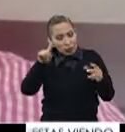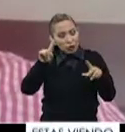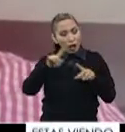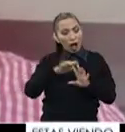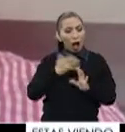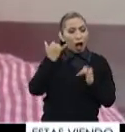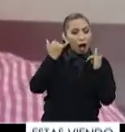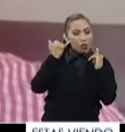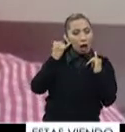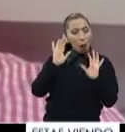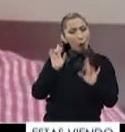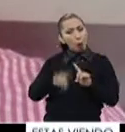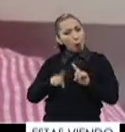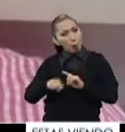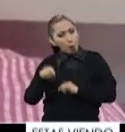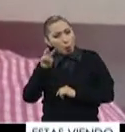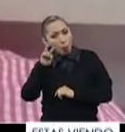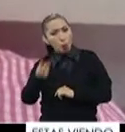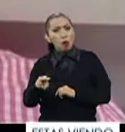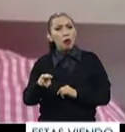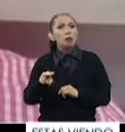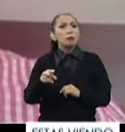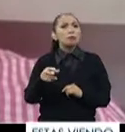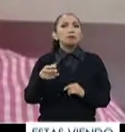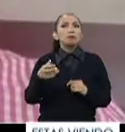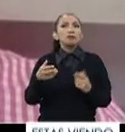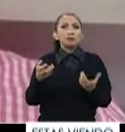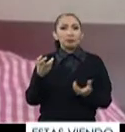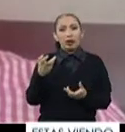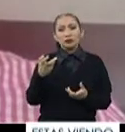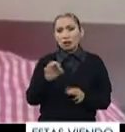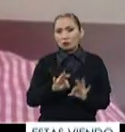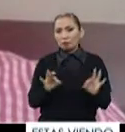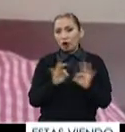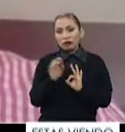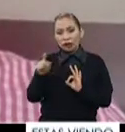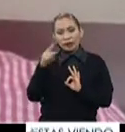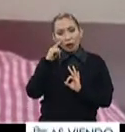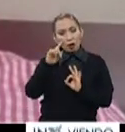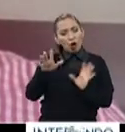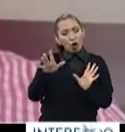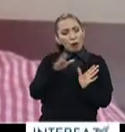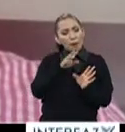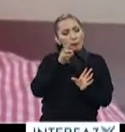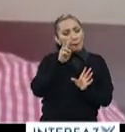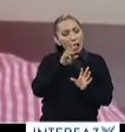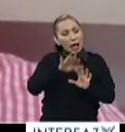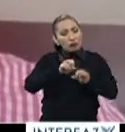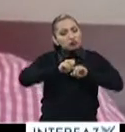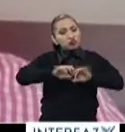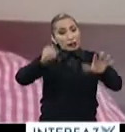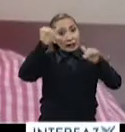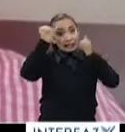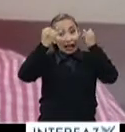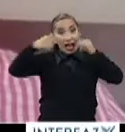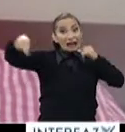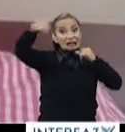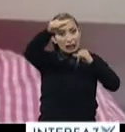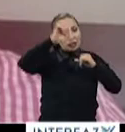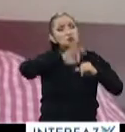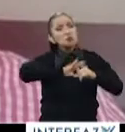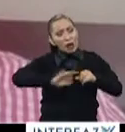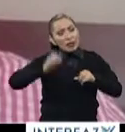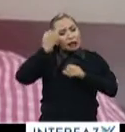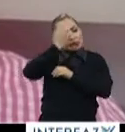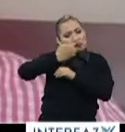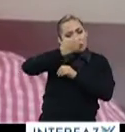contrarrestar esta opinión y es fundamental que se distribuya, o sea, que se expanda la idea de que sí se